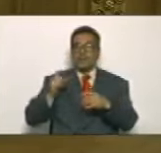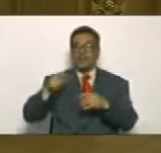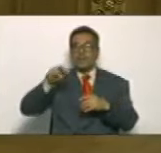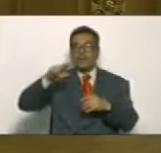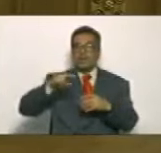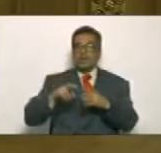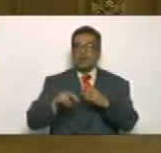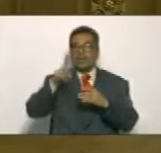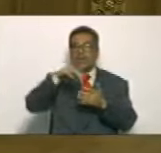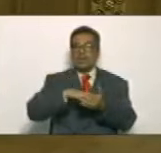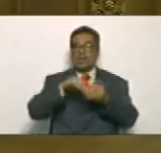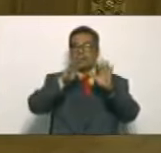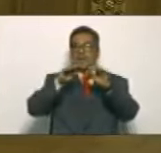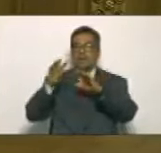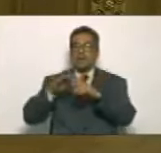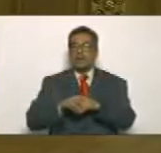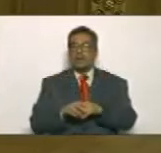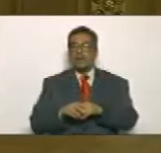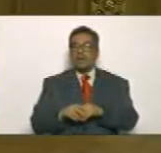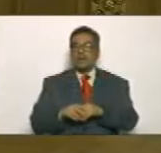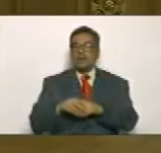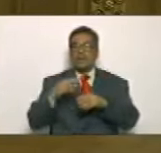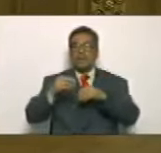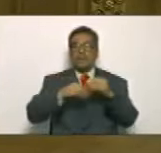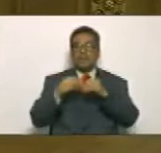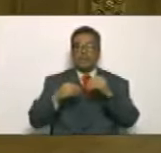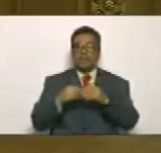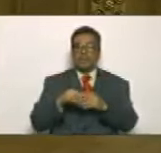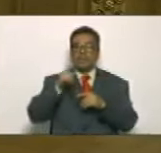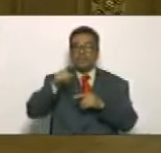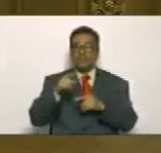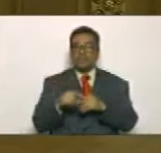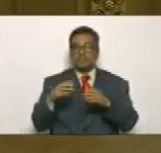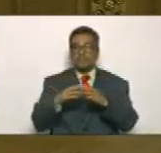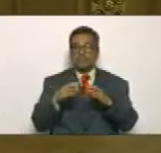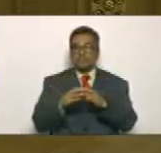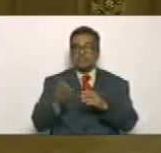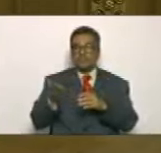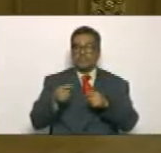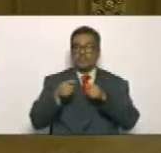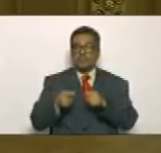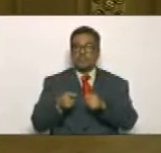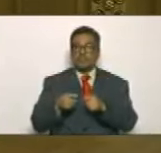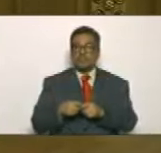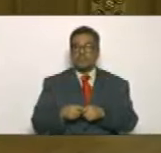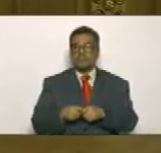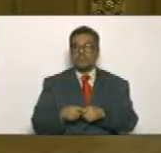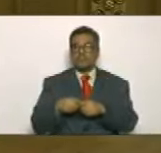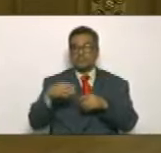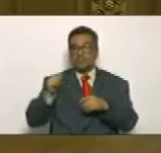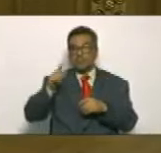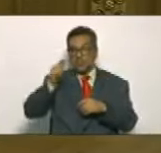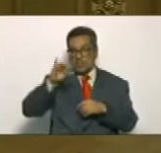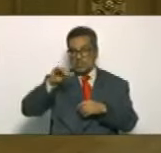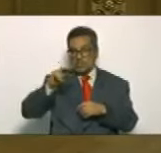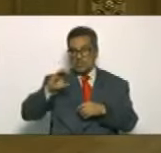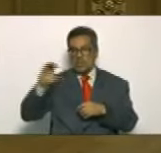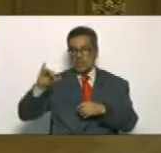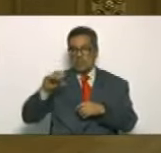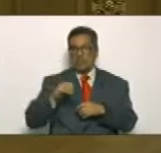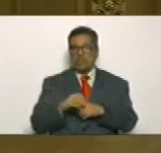de 1899, que tomaron como referencia este importante tratado de armisticio de Santa Ana.